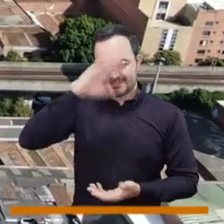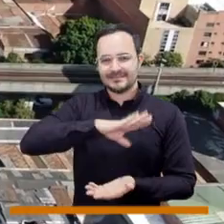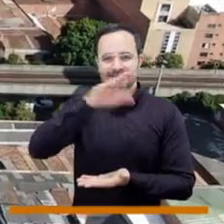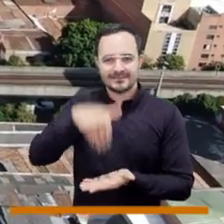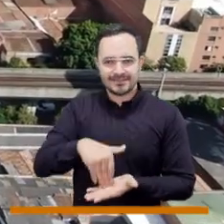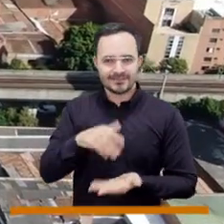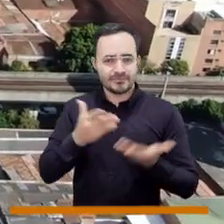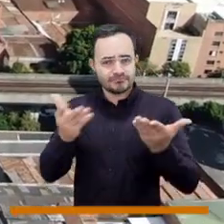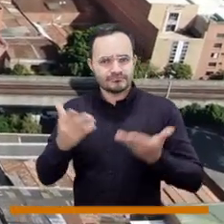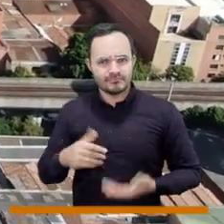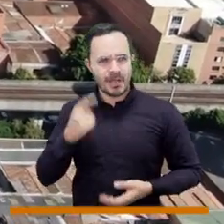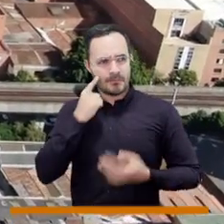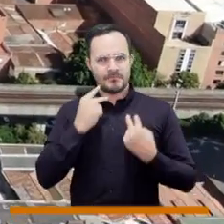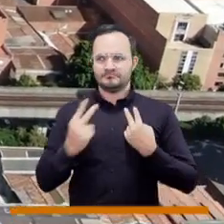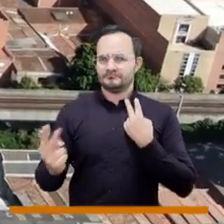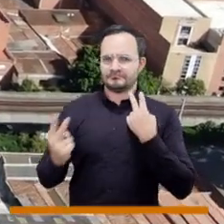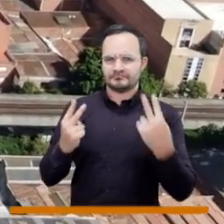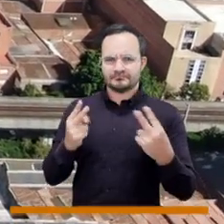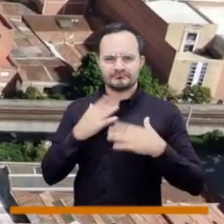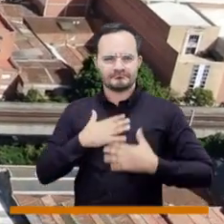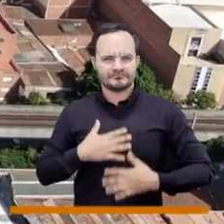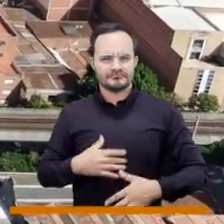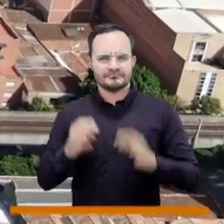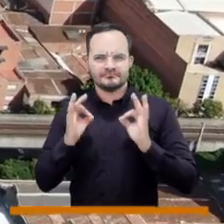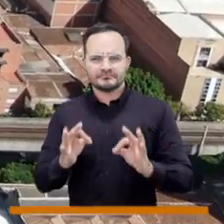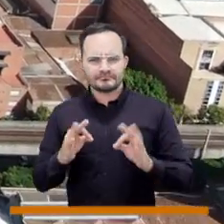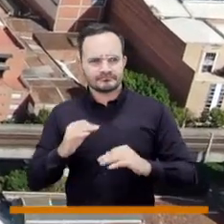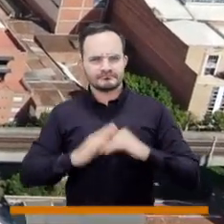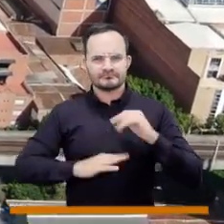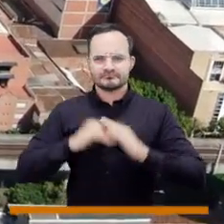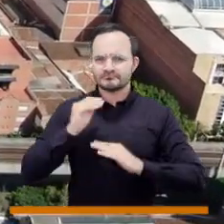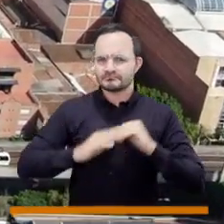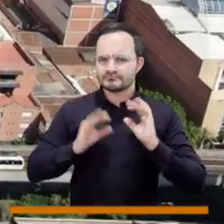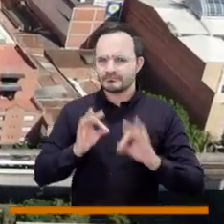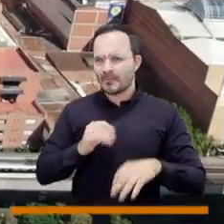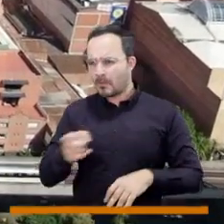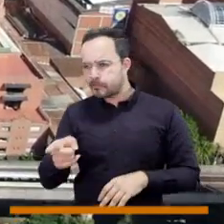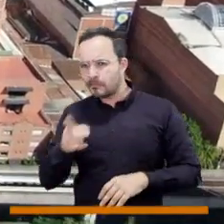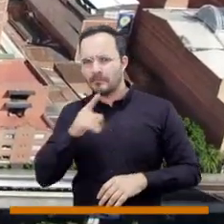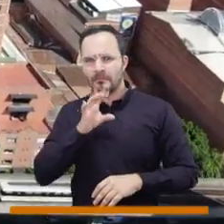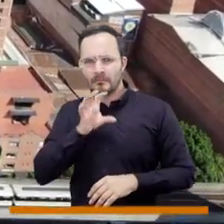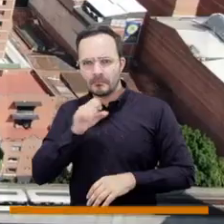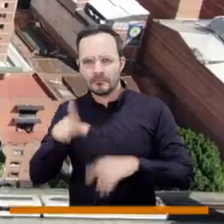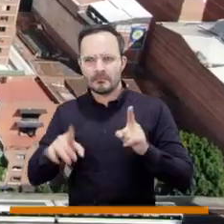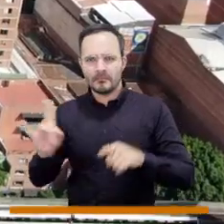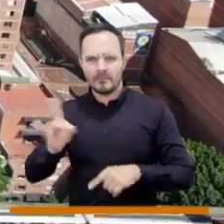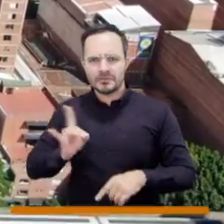agradable. Estamos viendo un ambiente familiar, hasta con las mascotas. Veo por aquí